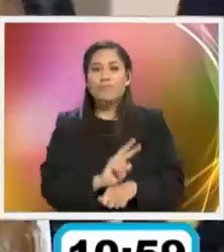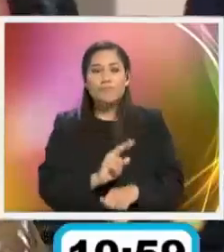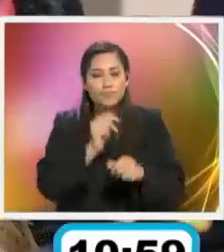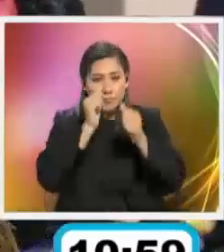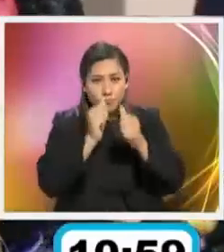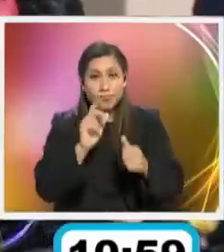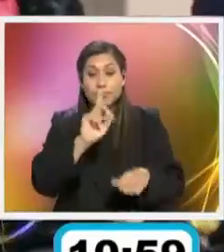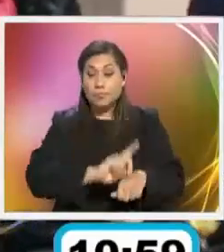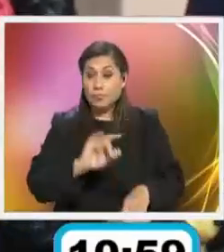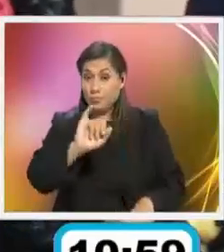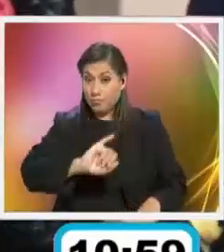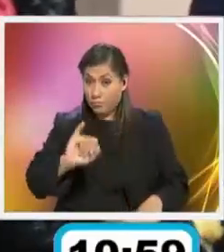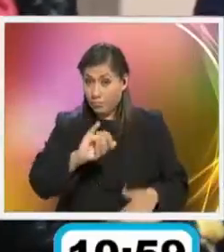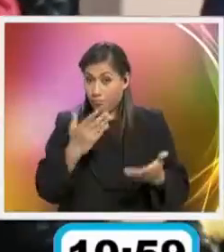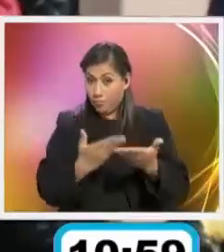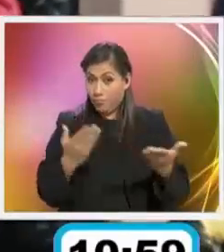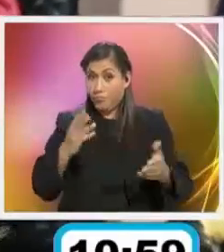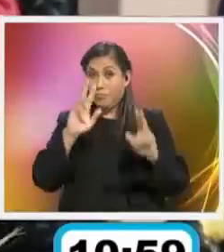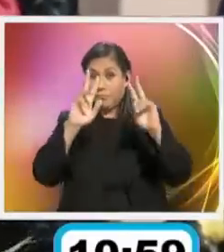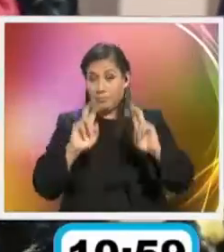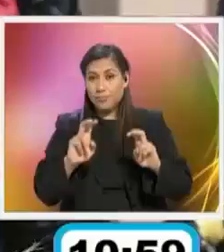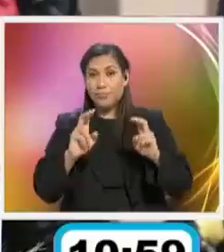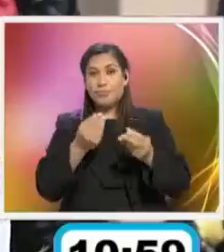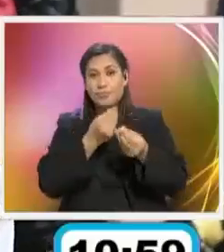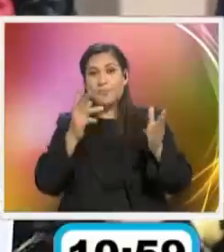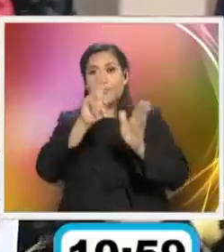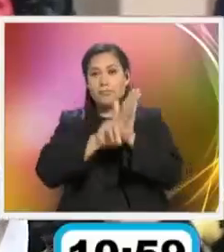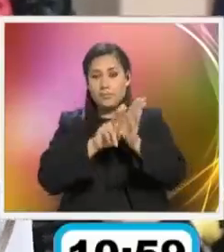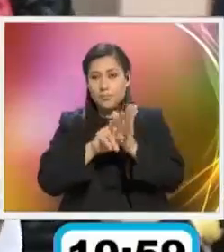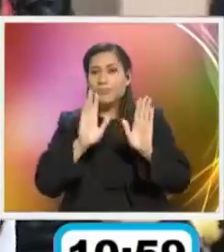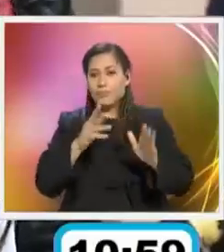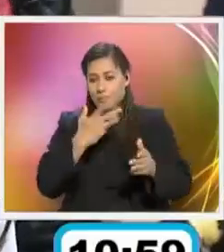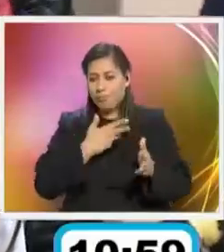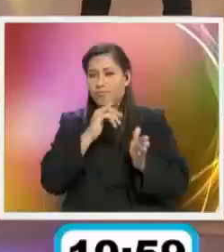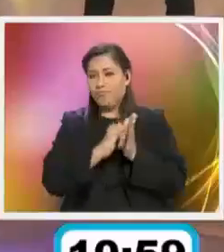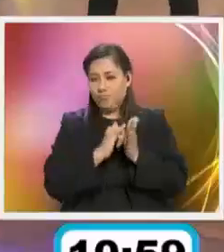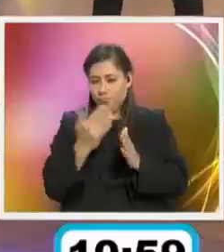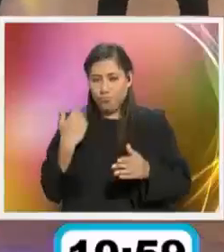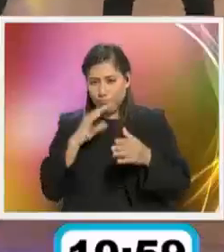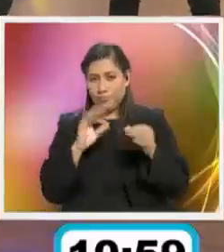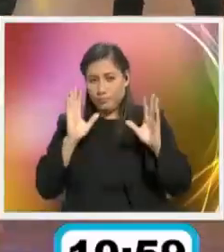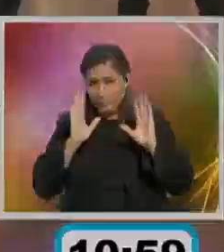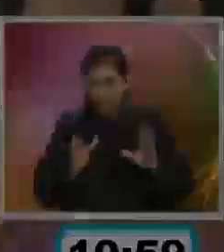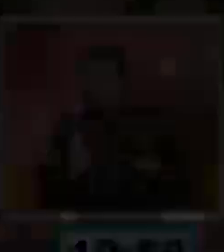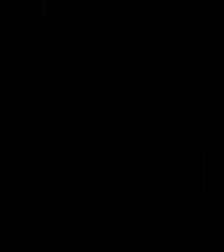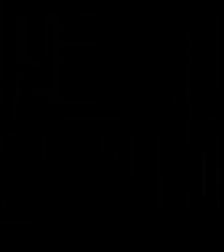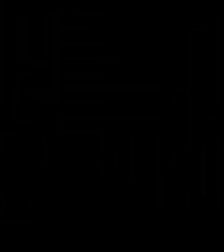pendientes. El día jueves tenemos la presentación del sencillo y del video que ya está en YouTube, como se los decía. Así Perfecto. que por ahí los esperamos.